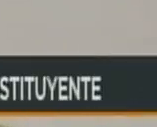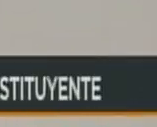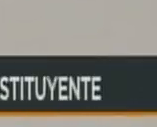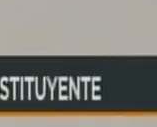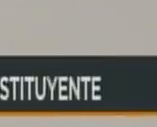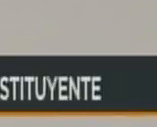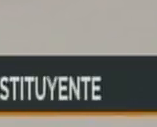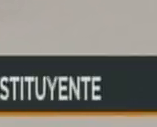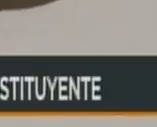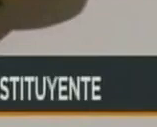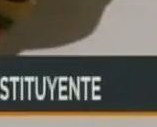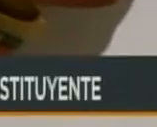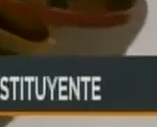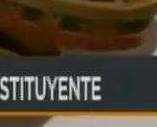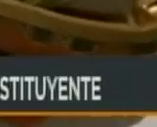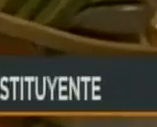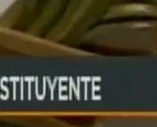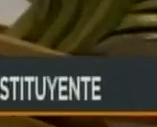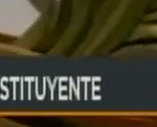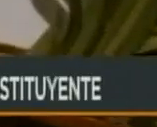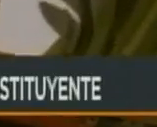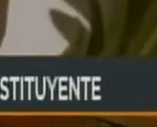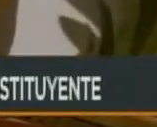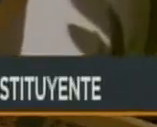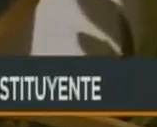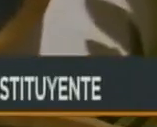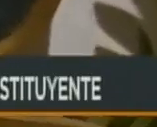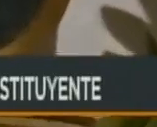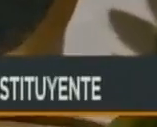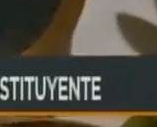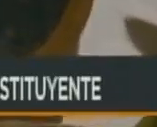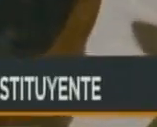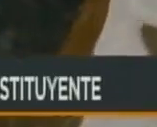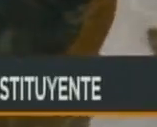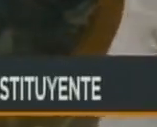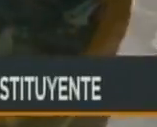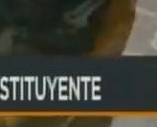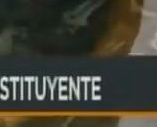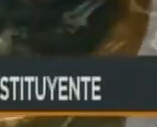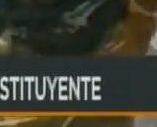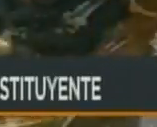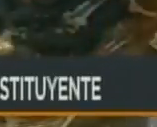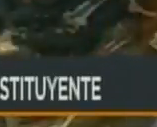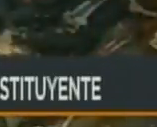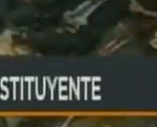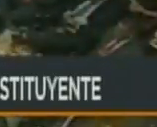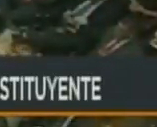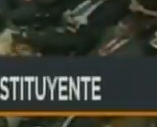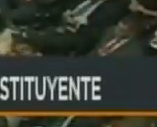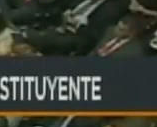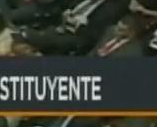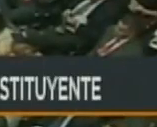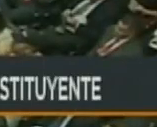presidente Chávez, se me acercó y me dijo en el oído: deja la prosopopeya.